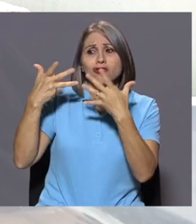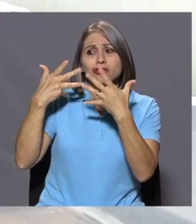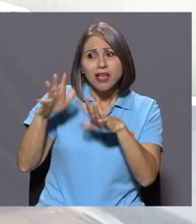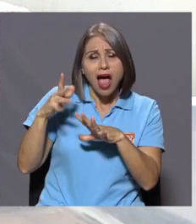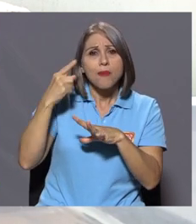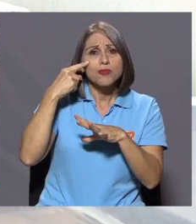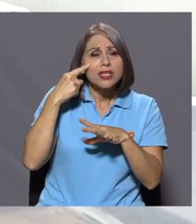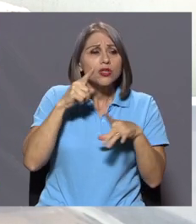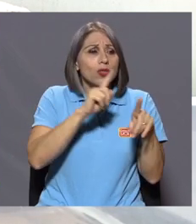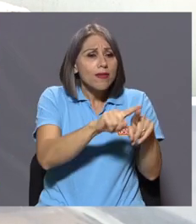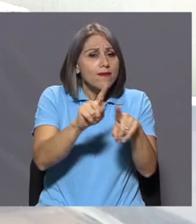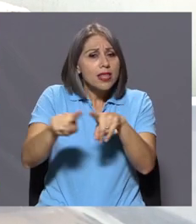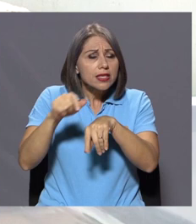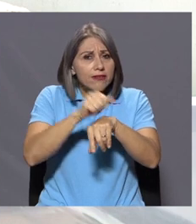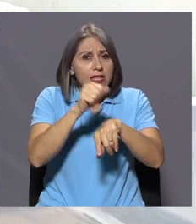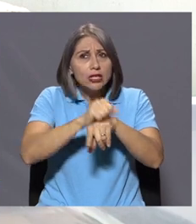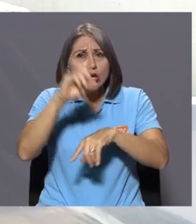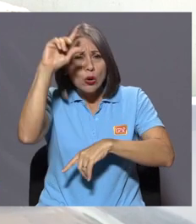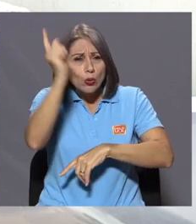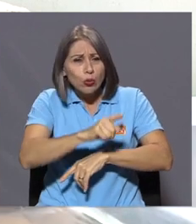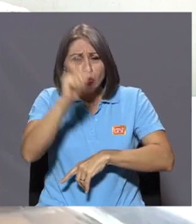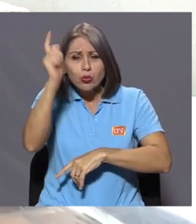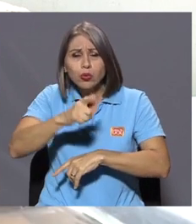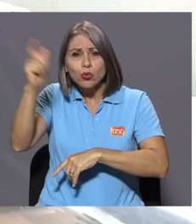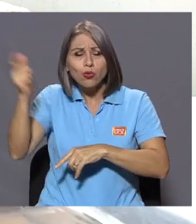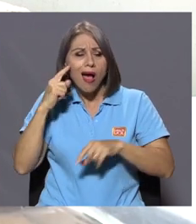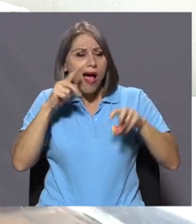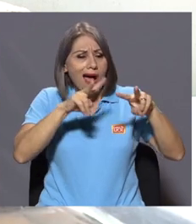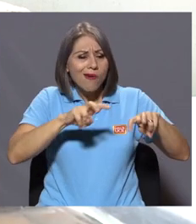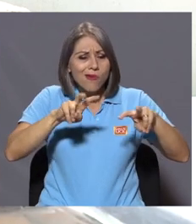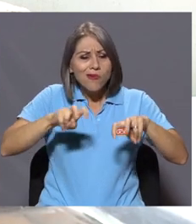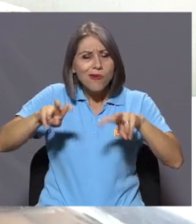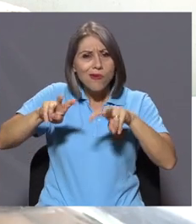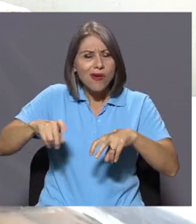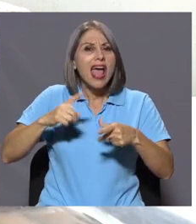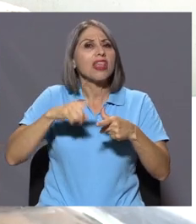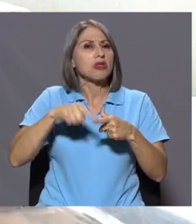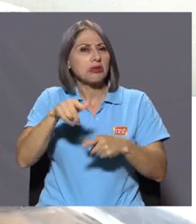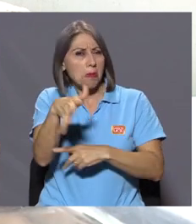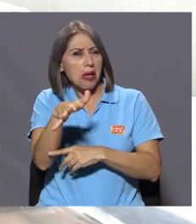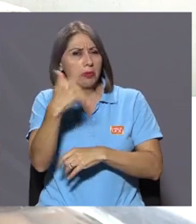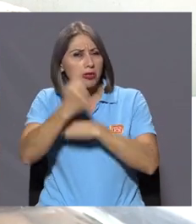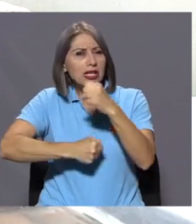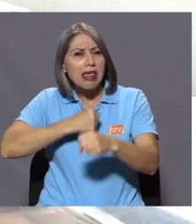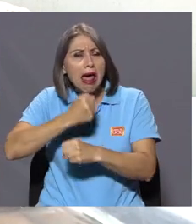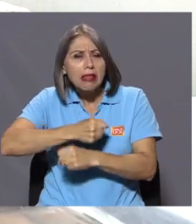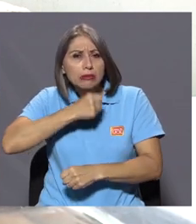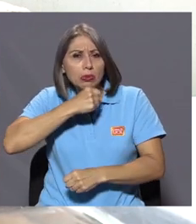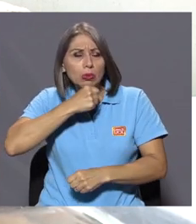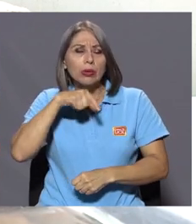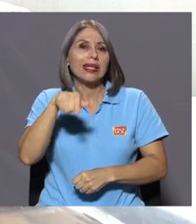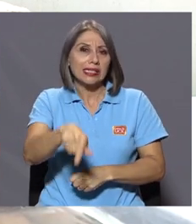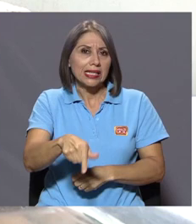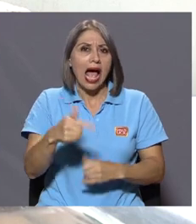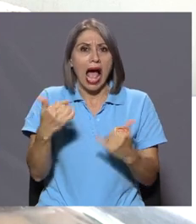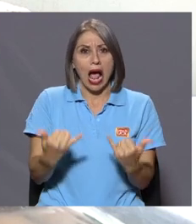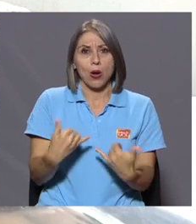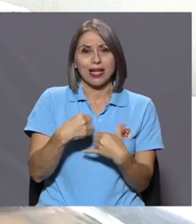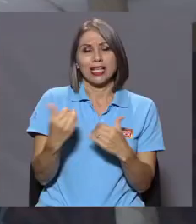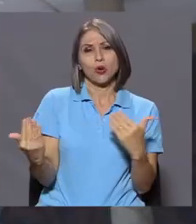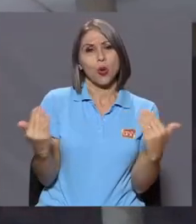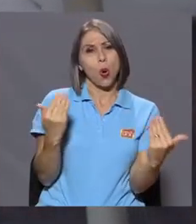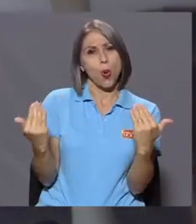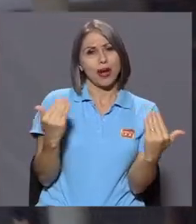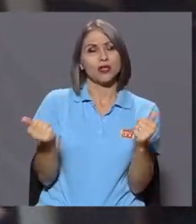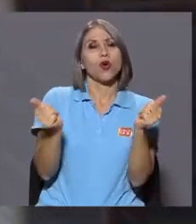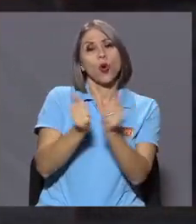a lo largo de las últimas décadas y que arrojan esas edades. Entonces, en este momento es una comparación